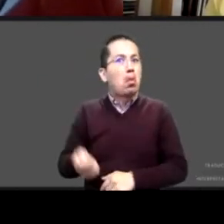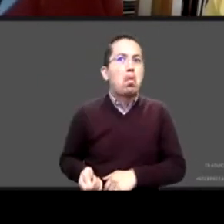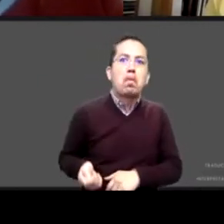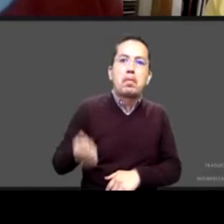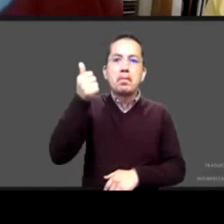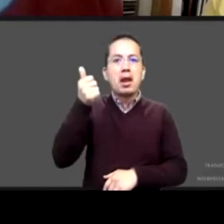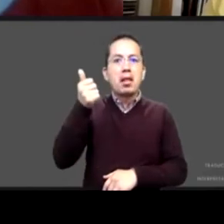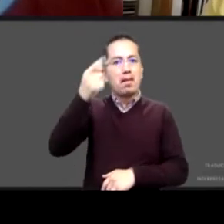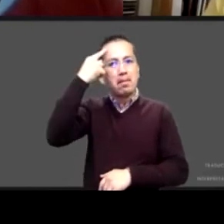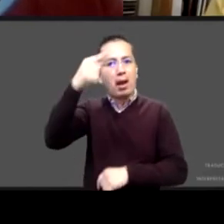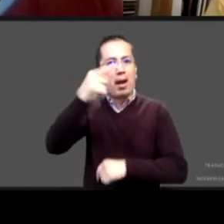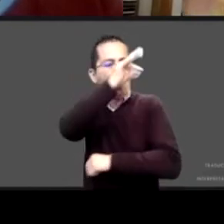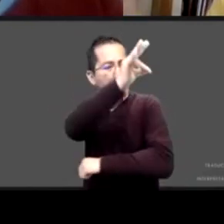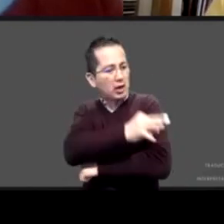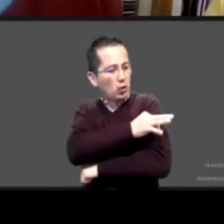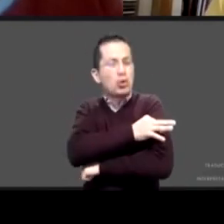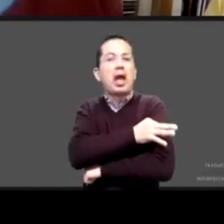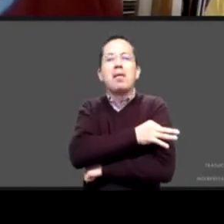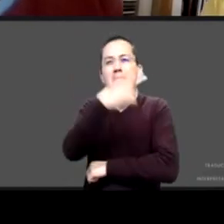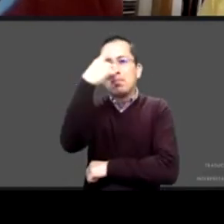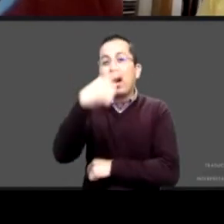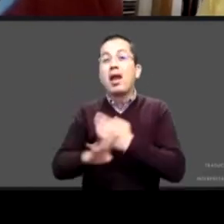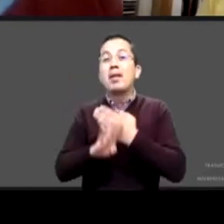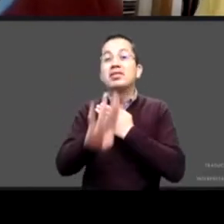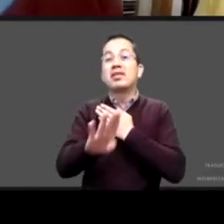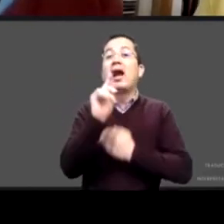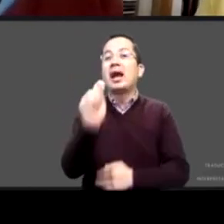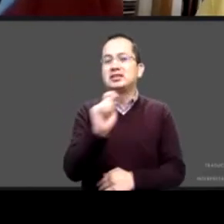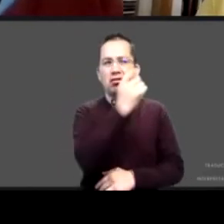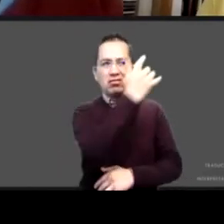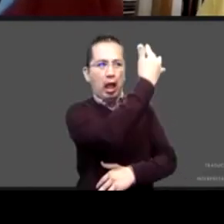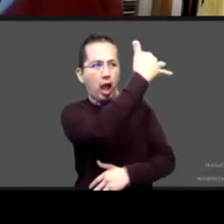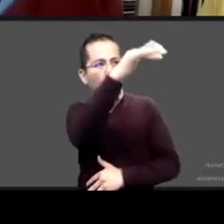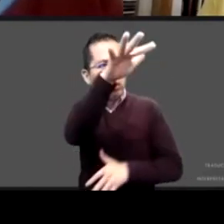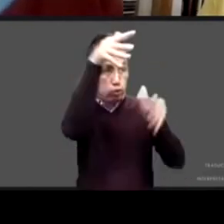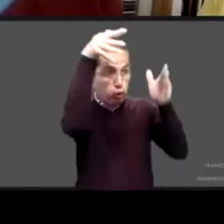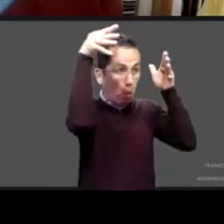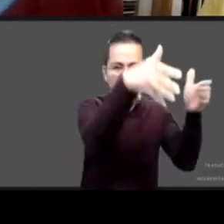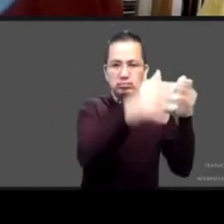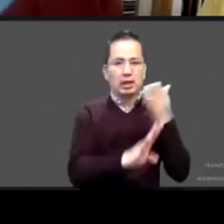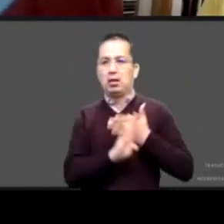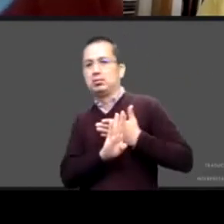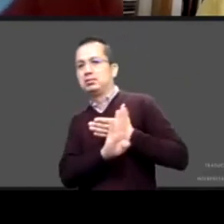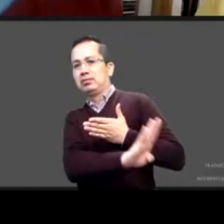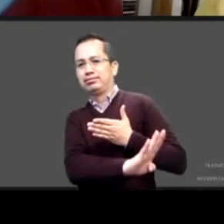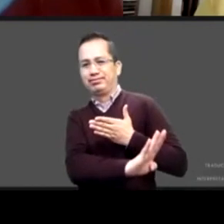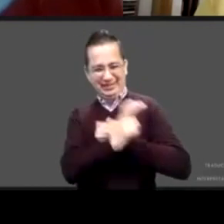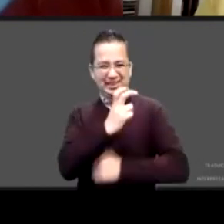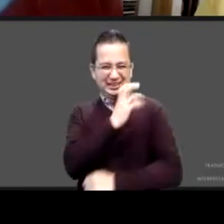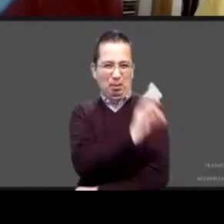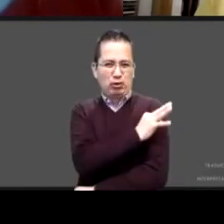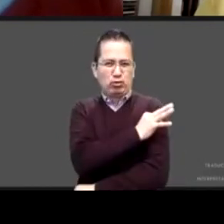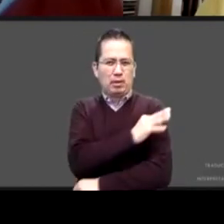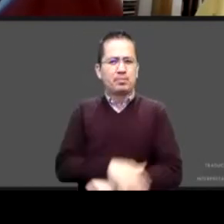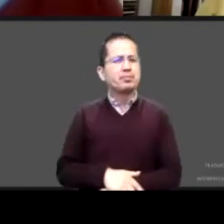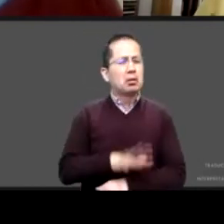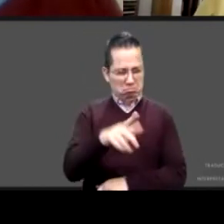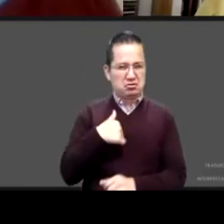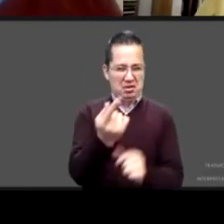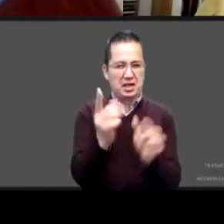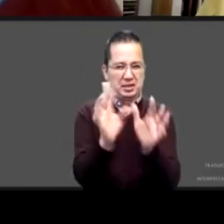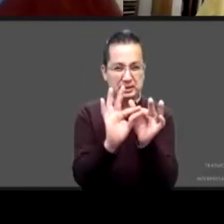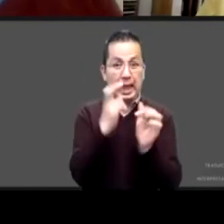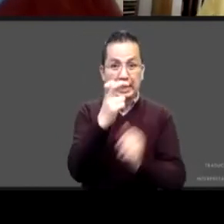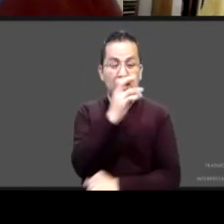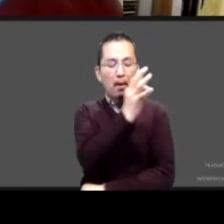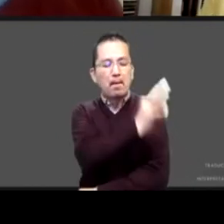página web, Nuestra Voz a Colores, cuál fue esa vacuna producida en un curso de participación